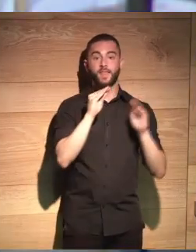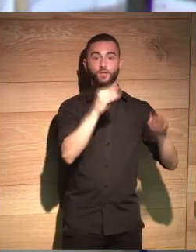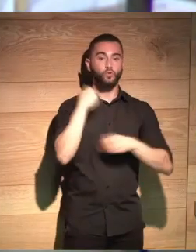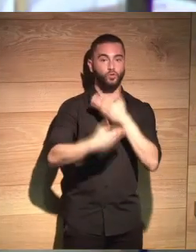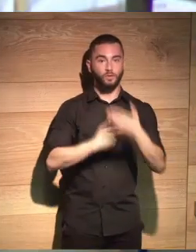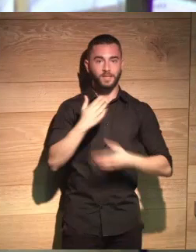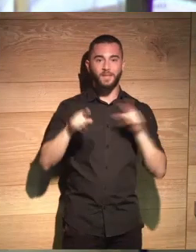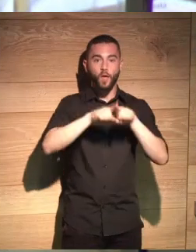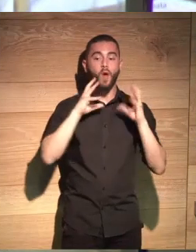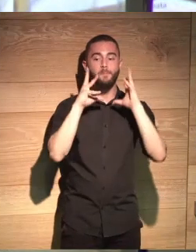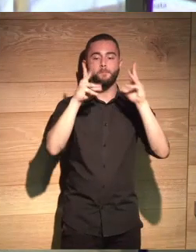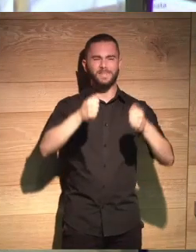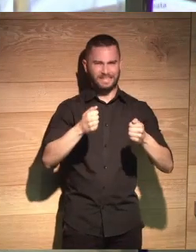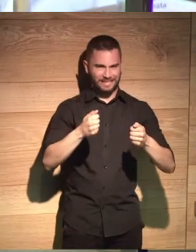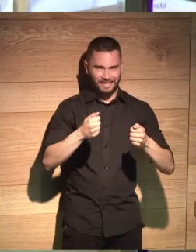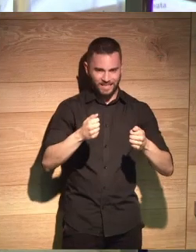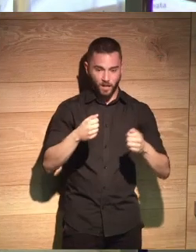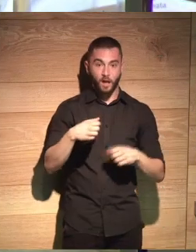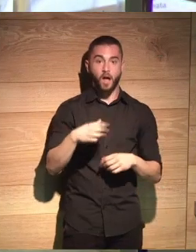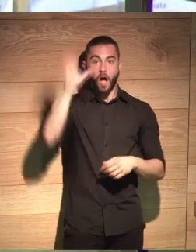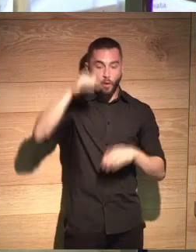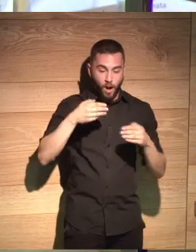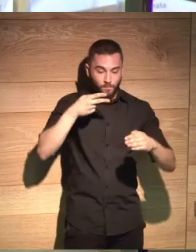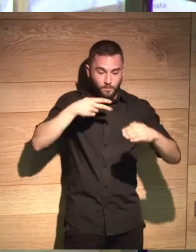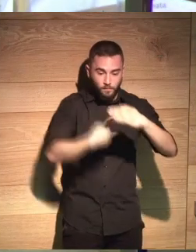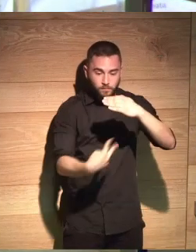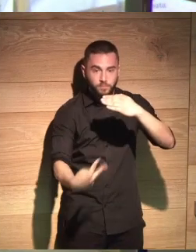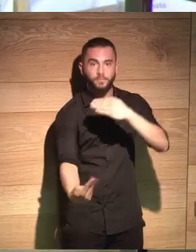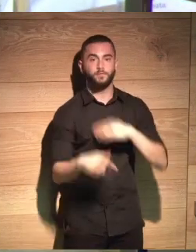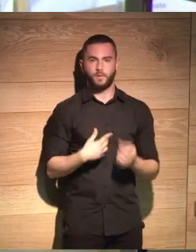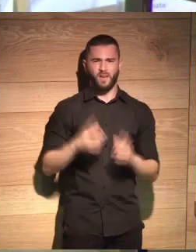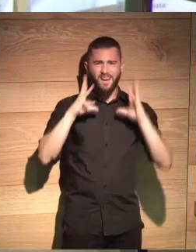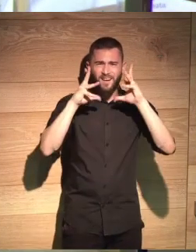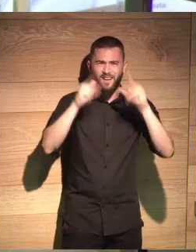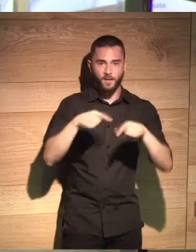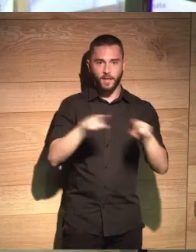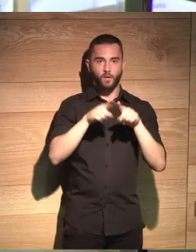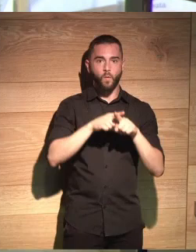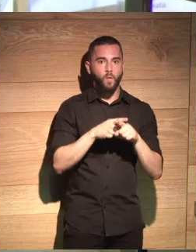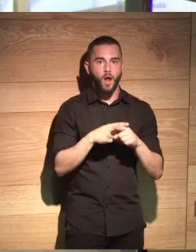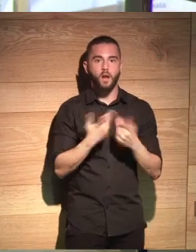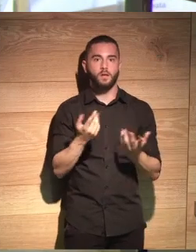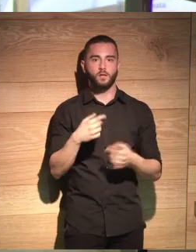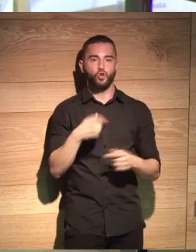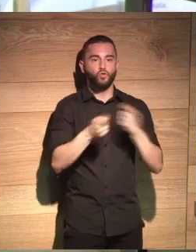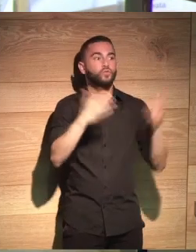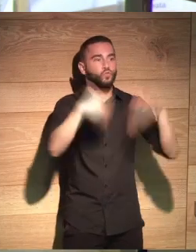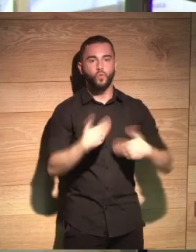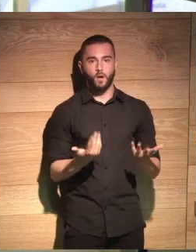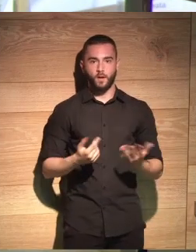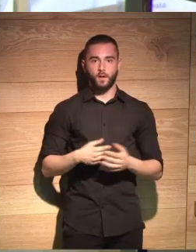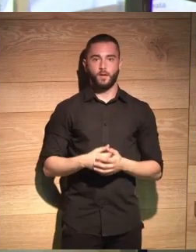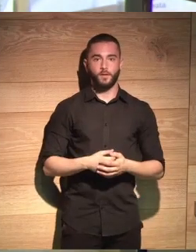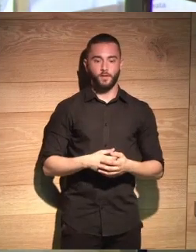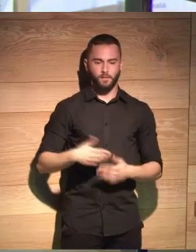en una bestia salvaje al entrar en el agua. Parece poseída, delirante. Se da palmadas en la cabeza